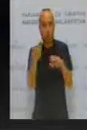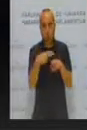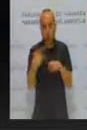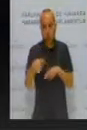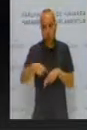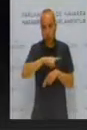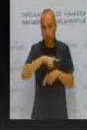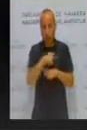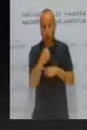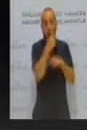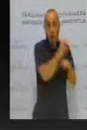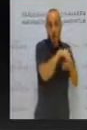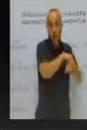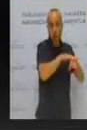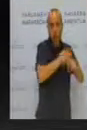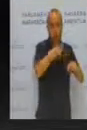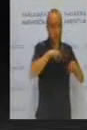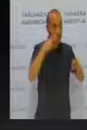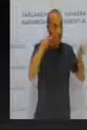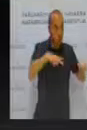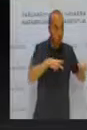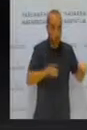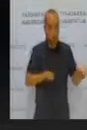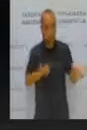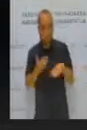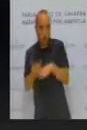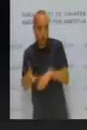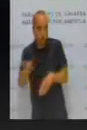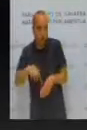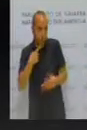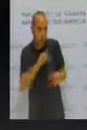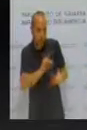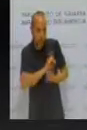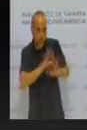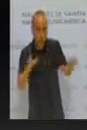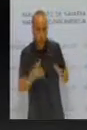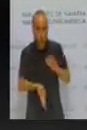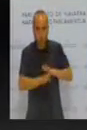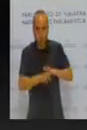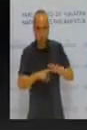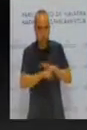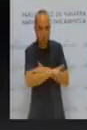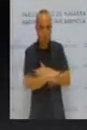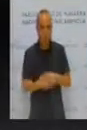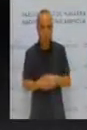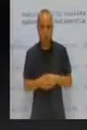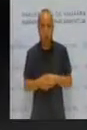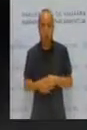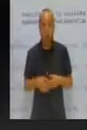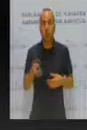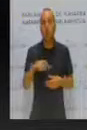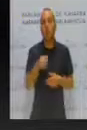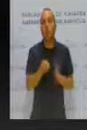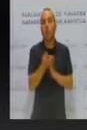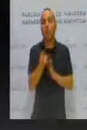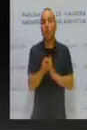al Gobierno, ¿qué vamos a decir los demás? Siguen, por lo tanto, los recursos. También se hacía hincapié por parte de alguna portavoz que me ha precedido en el